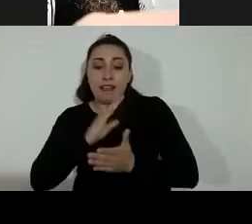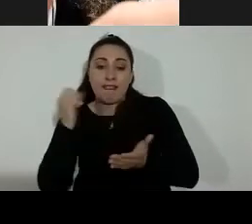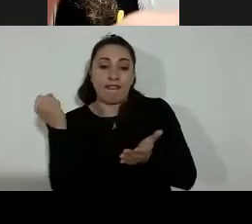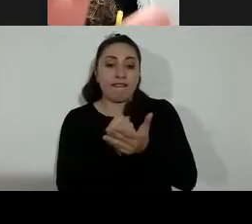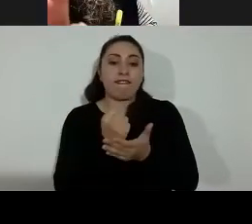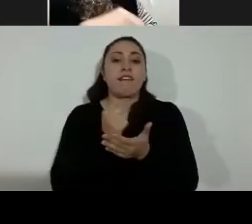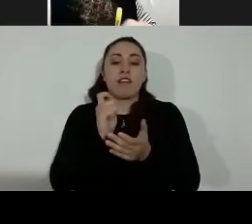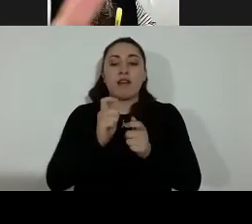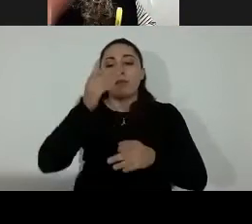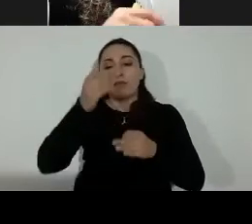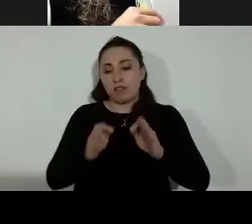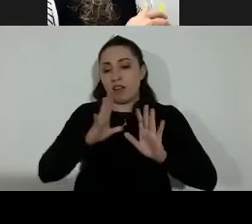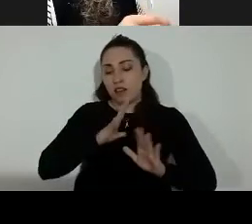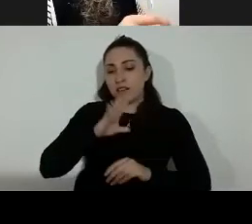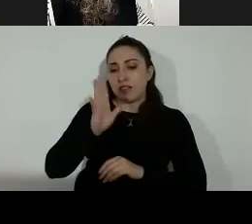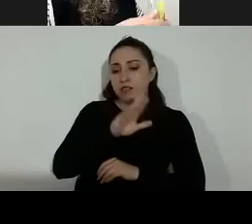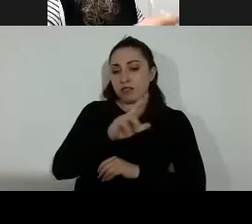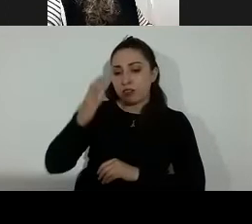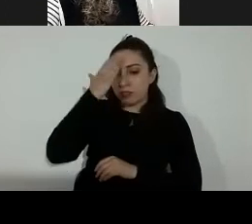es hacer esta